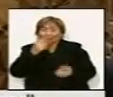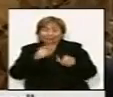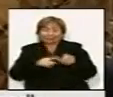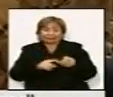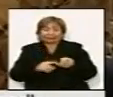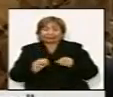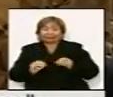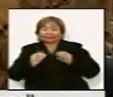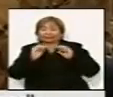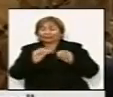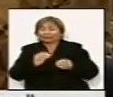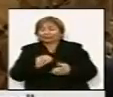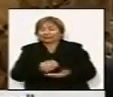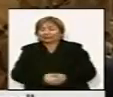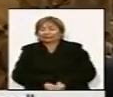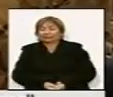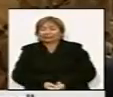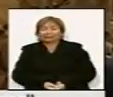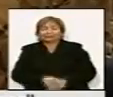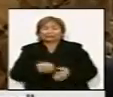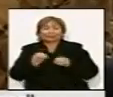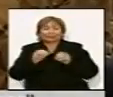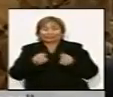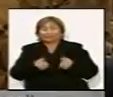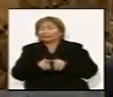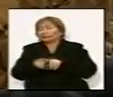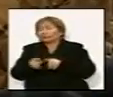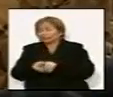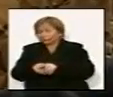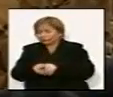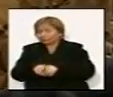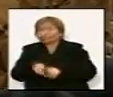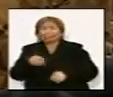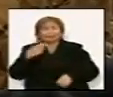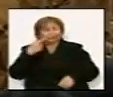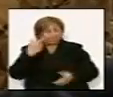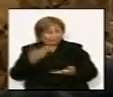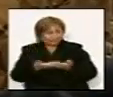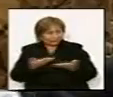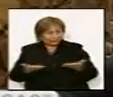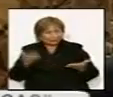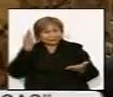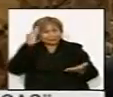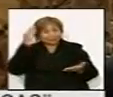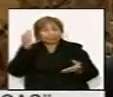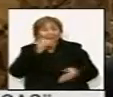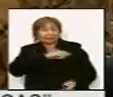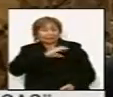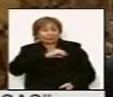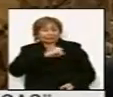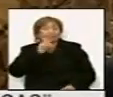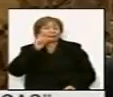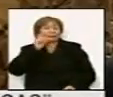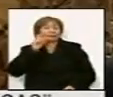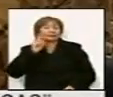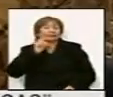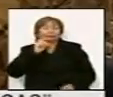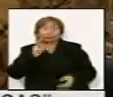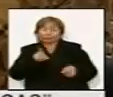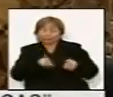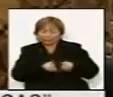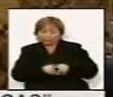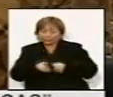se le pone autógonos, también deben conocer los adelantos sobre los beneficios de la sexualidad, pero